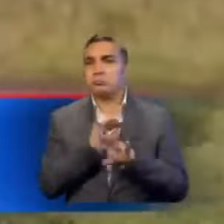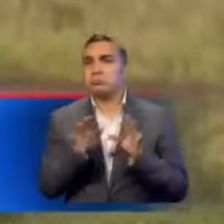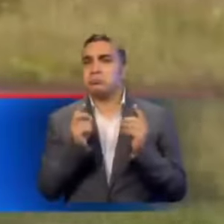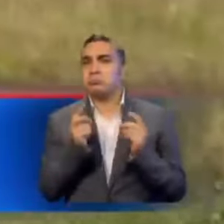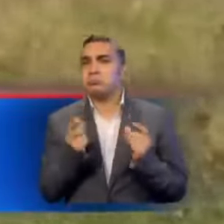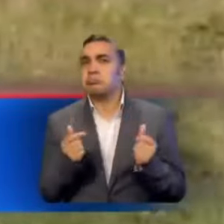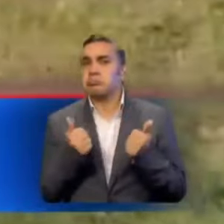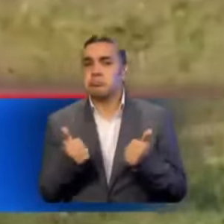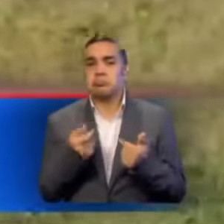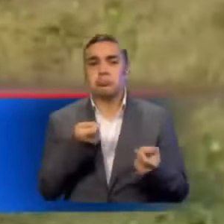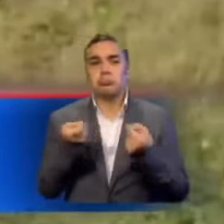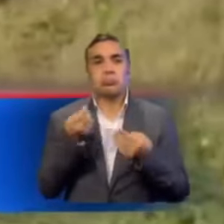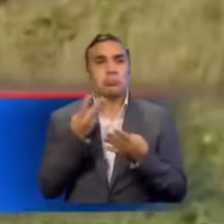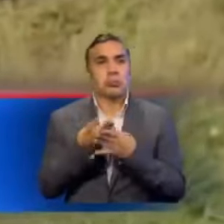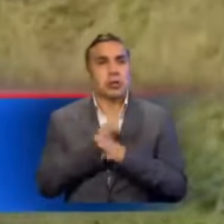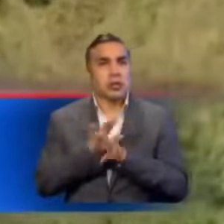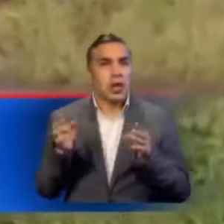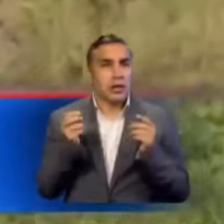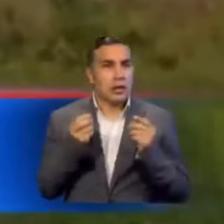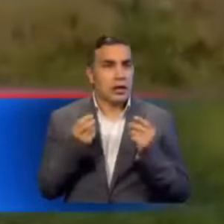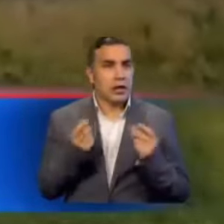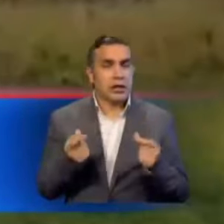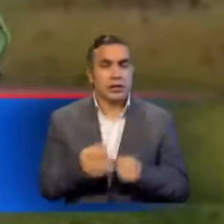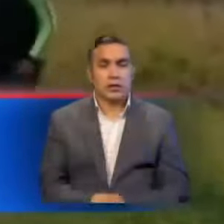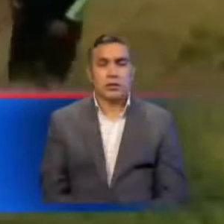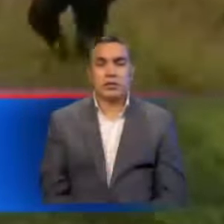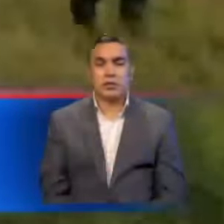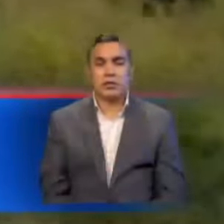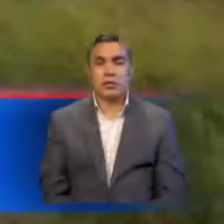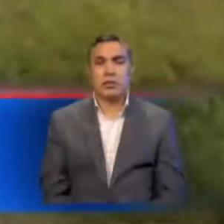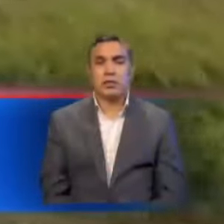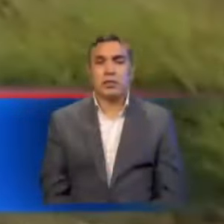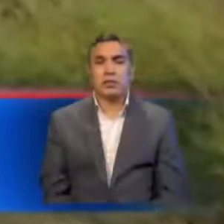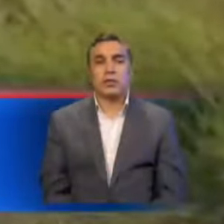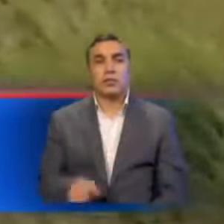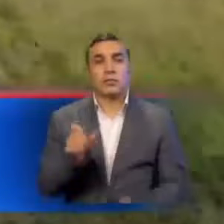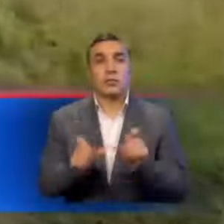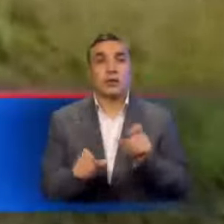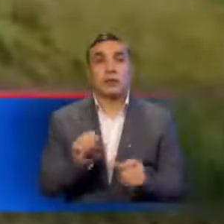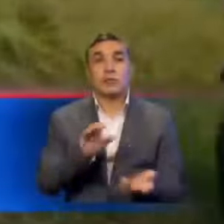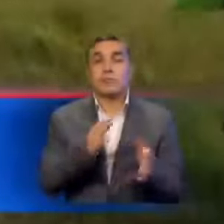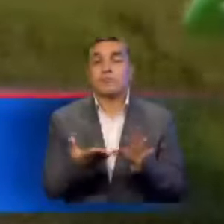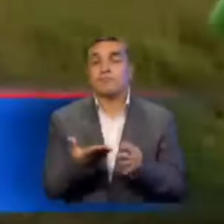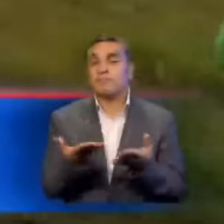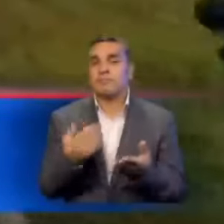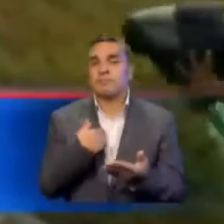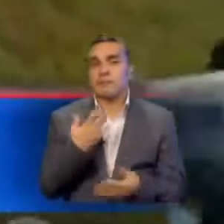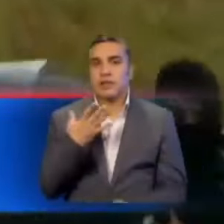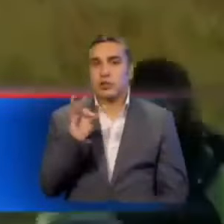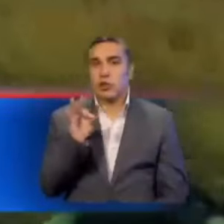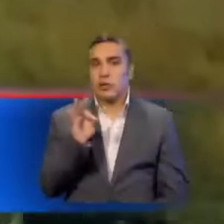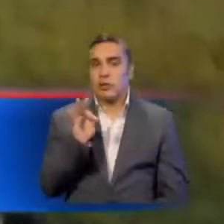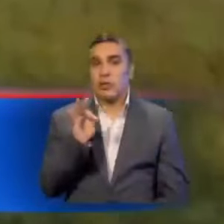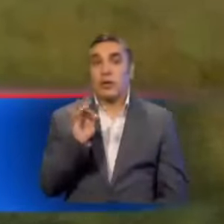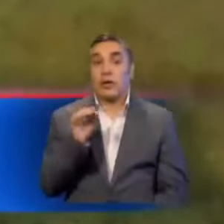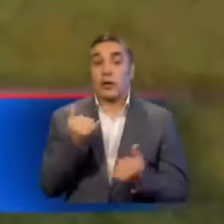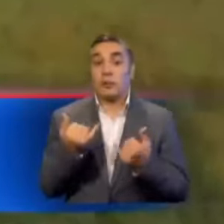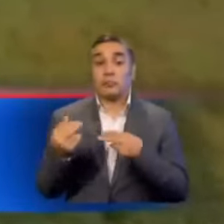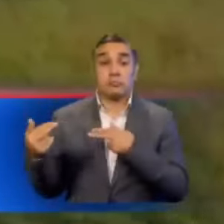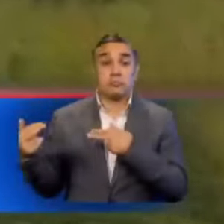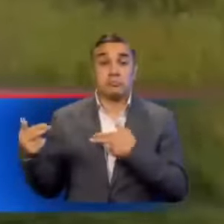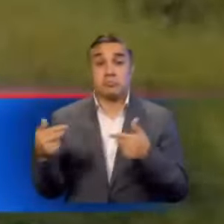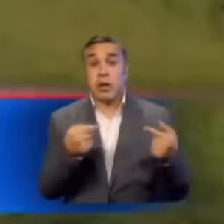ha tomado el control de la penitenciaría con este saldo lamentable de personas fallecidas que suman 19. En estos